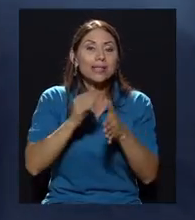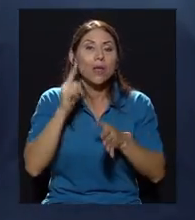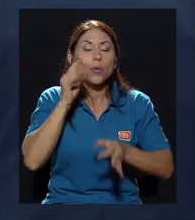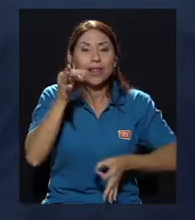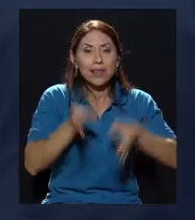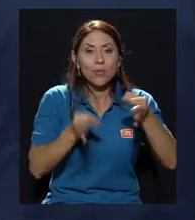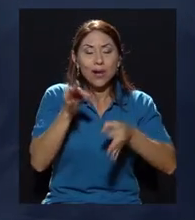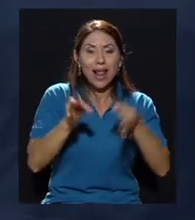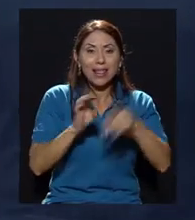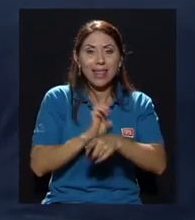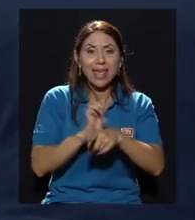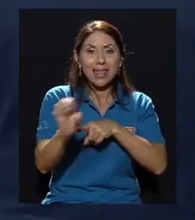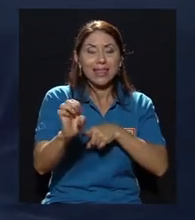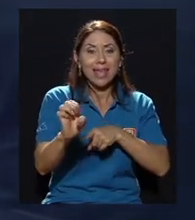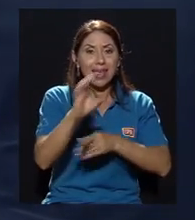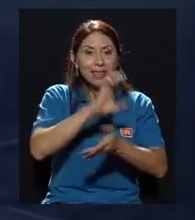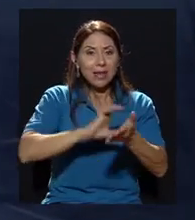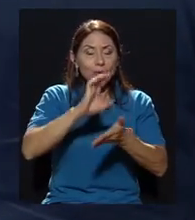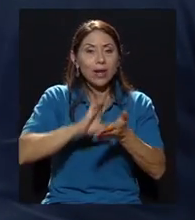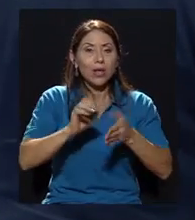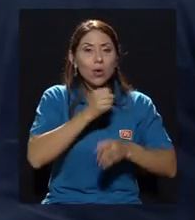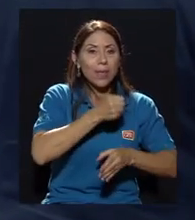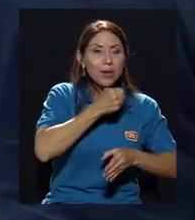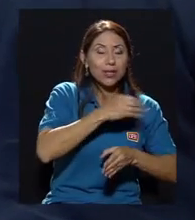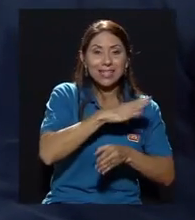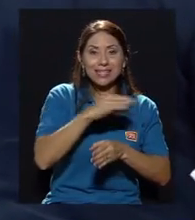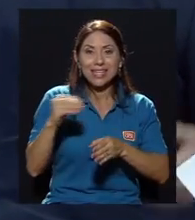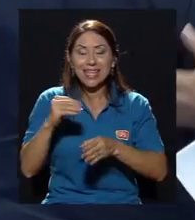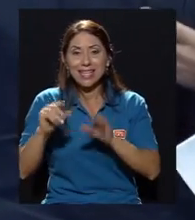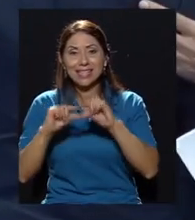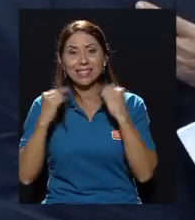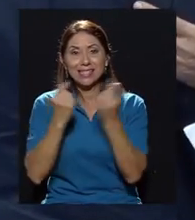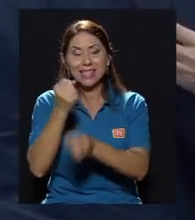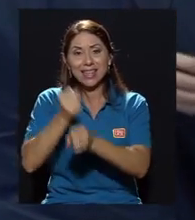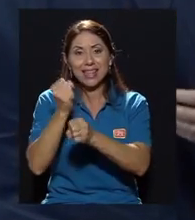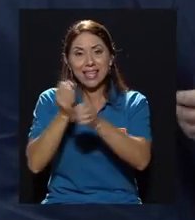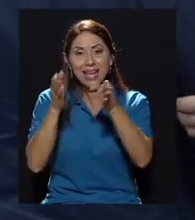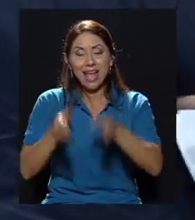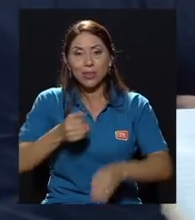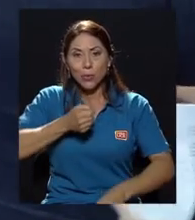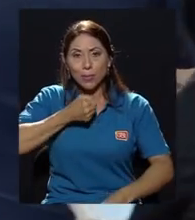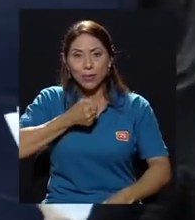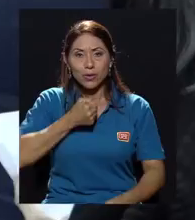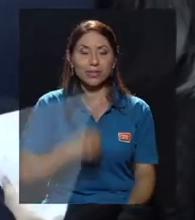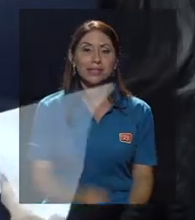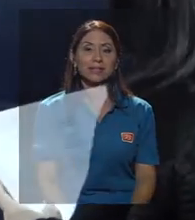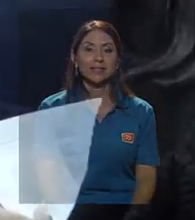organizado por el Tribunal de Ética del Colegio de Periodistas y el Sindicato de Periodistas.